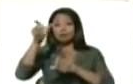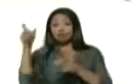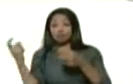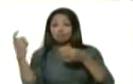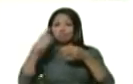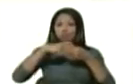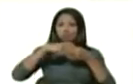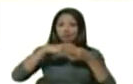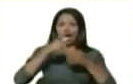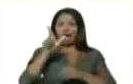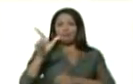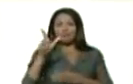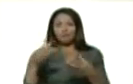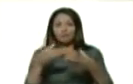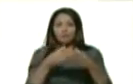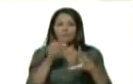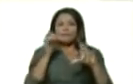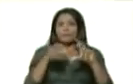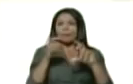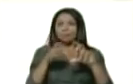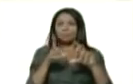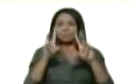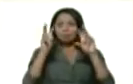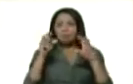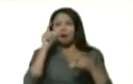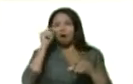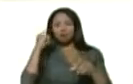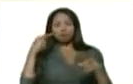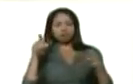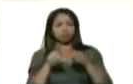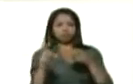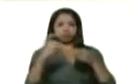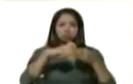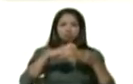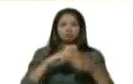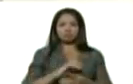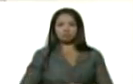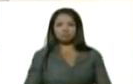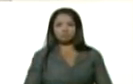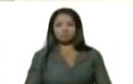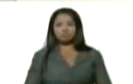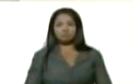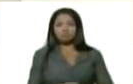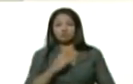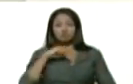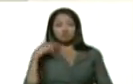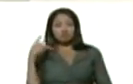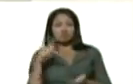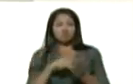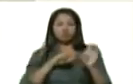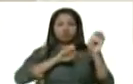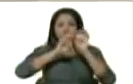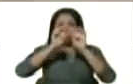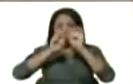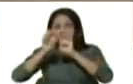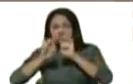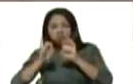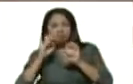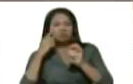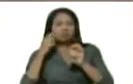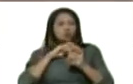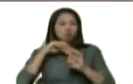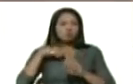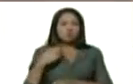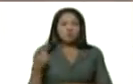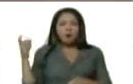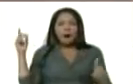militantes. Nuevas militantes. Aquí hemos estado evaluando y tenemos